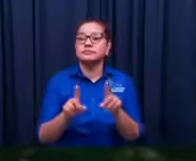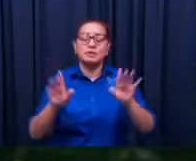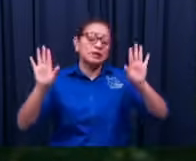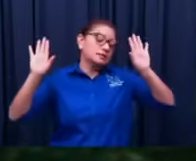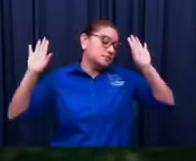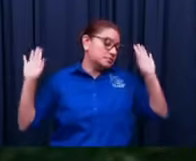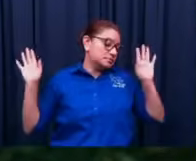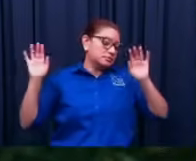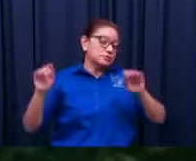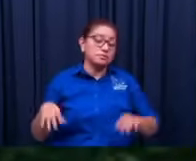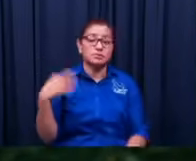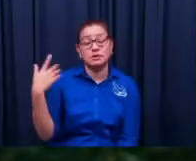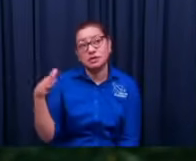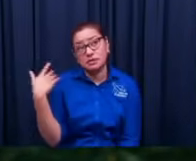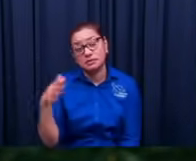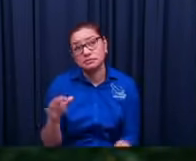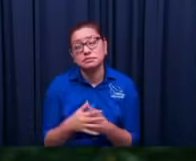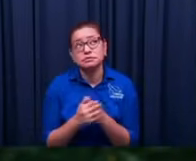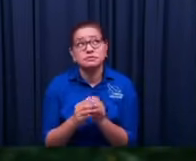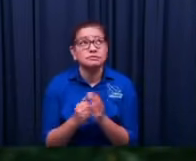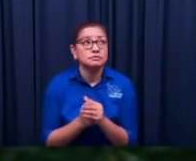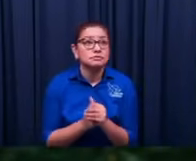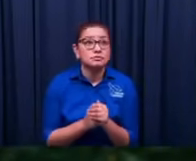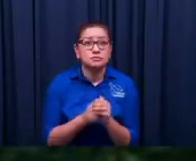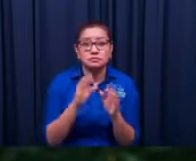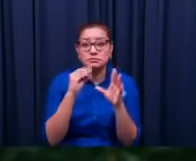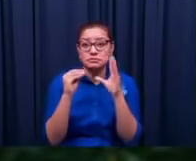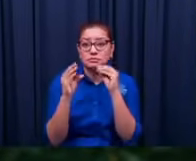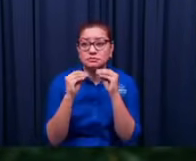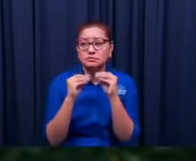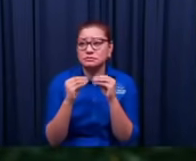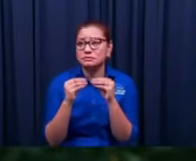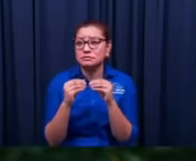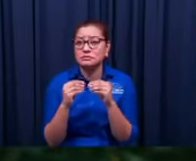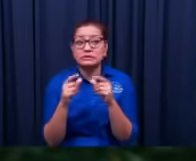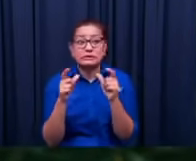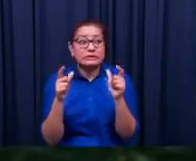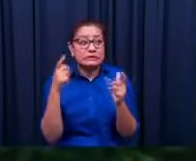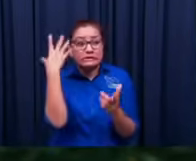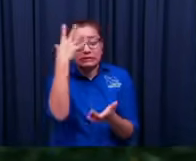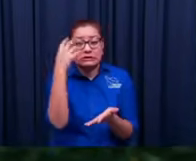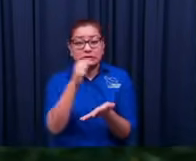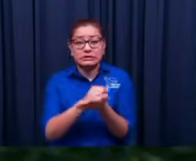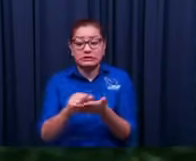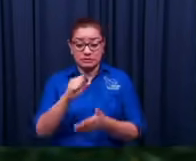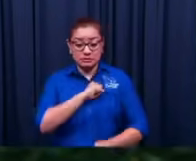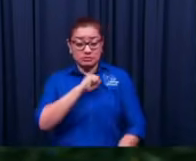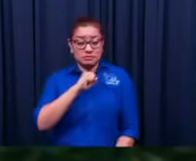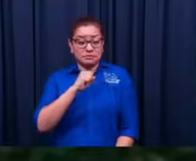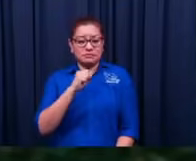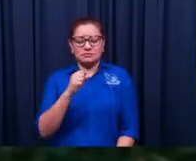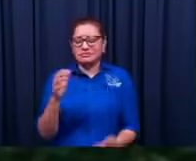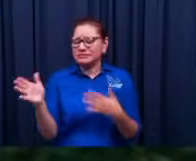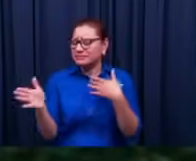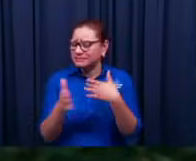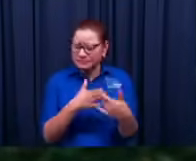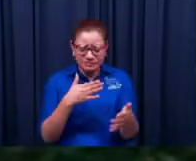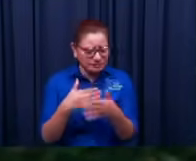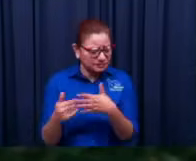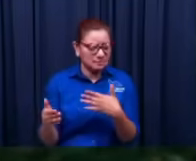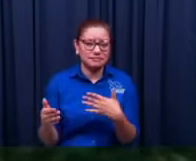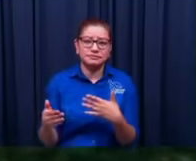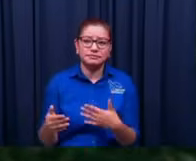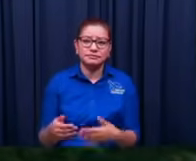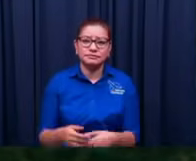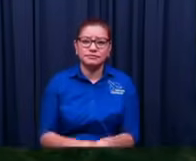ahí es muy clavero porque fíjese que se ponen a hablar en lenguas y entonces se me va a asustar. Que se asuste, que